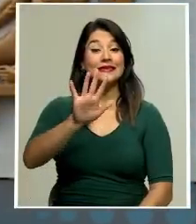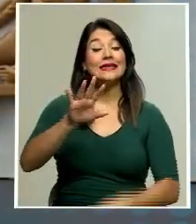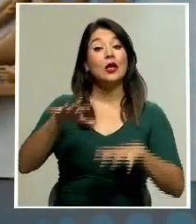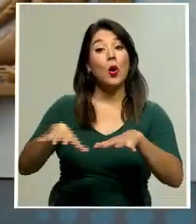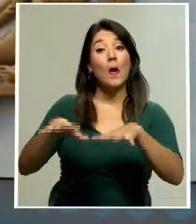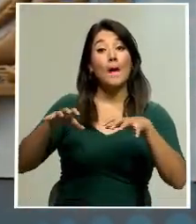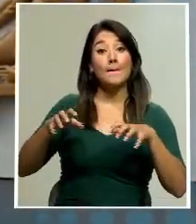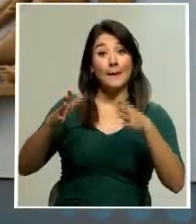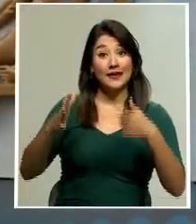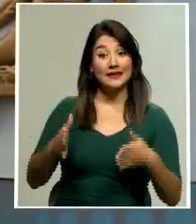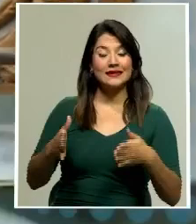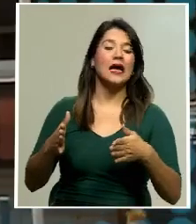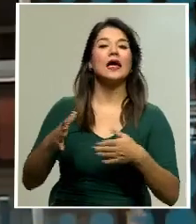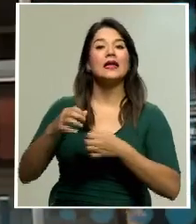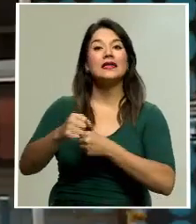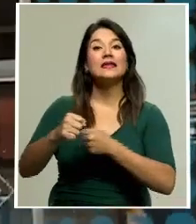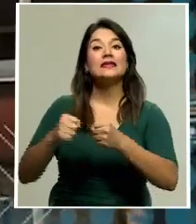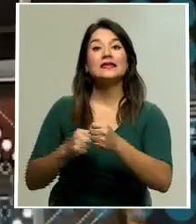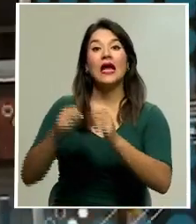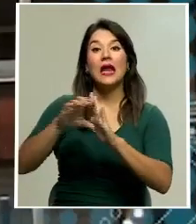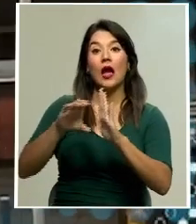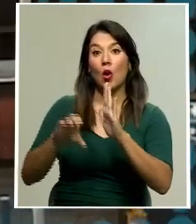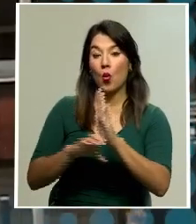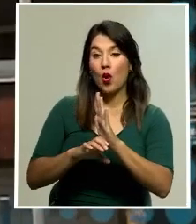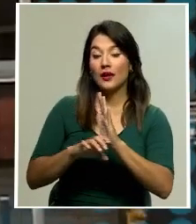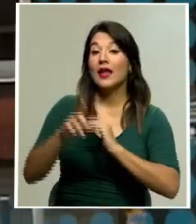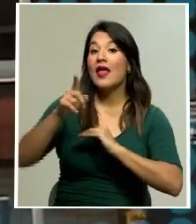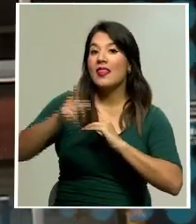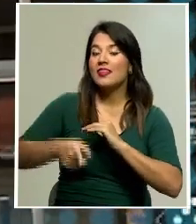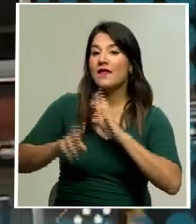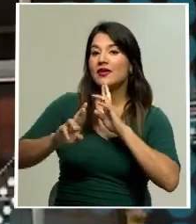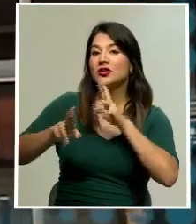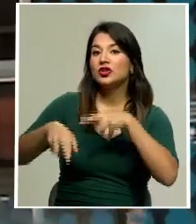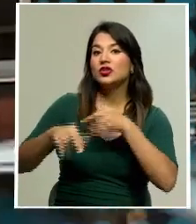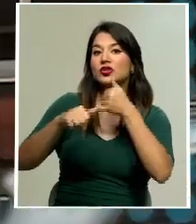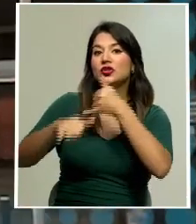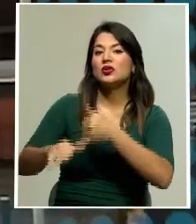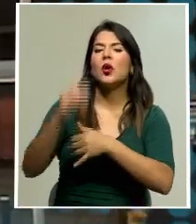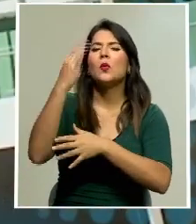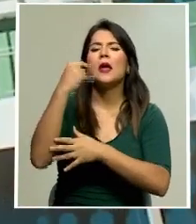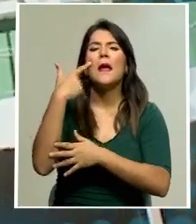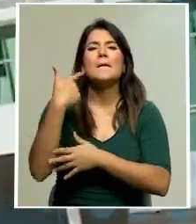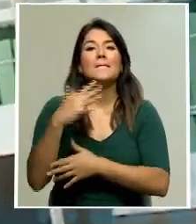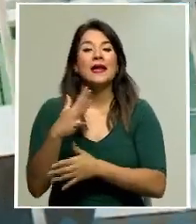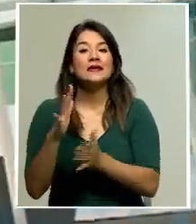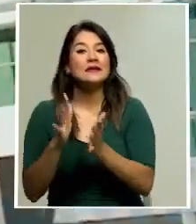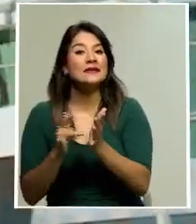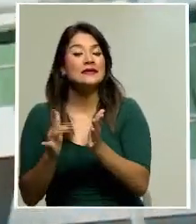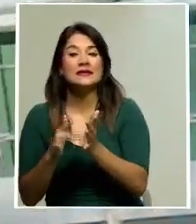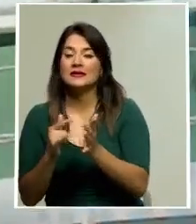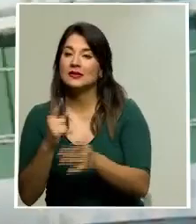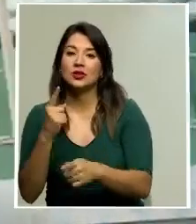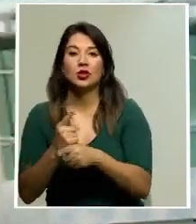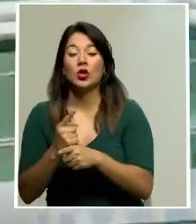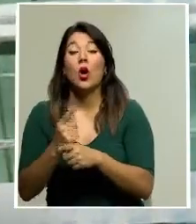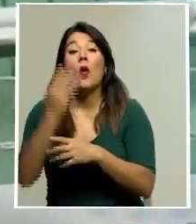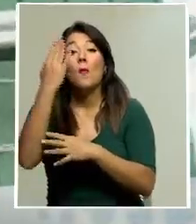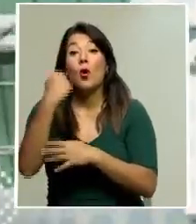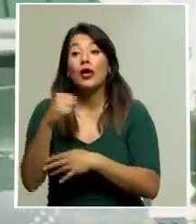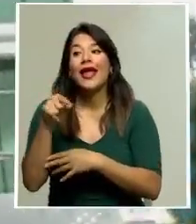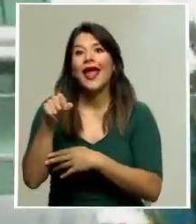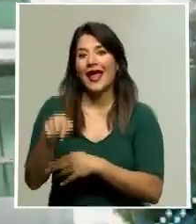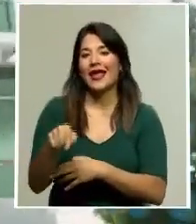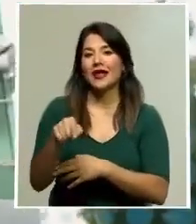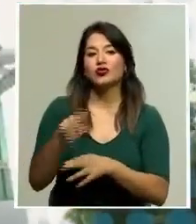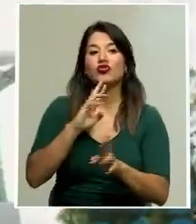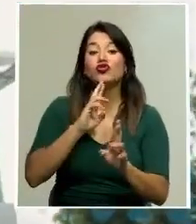Magistrados de la Sala Constitucional deberán enfrentar una demanda por presunto prevaricato luego de ser denunciados por resolver al menos 10